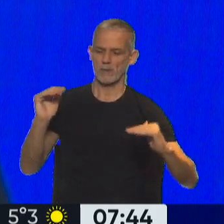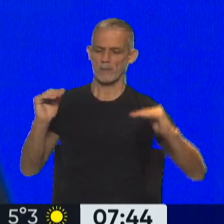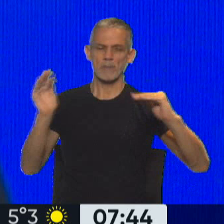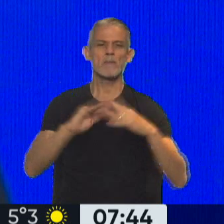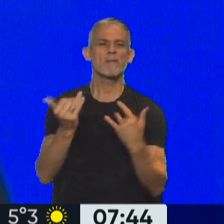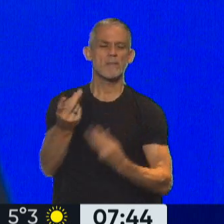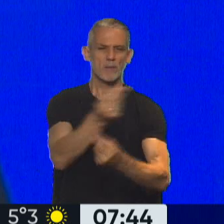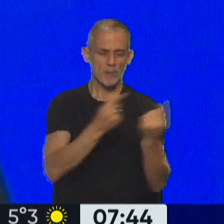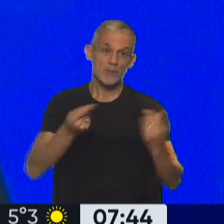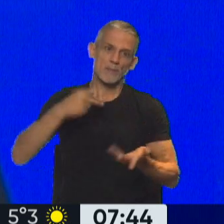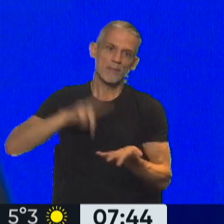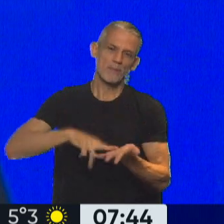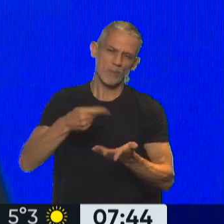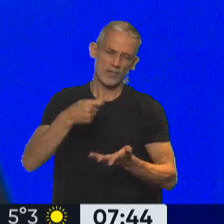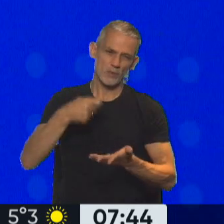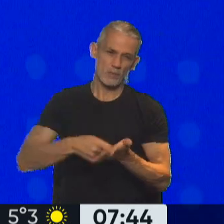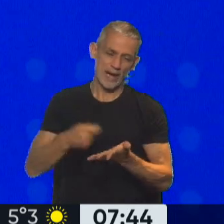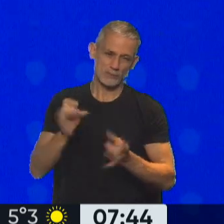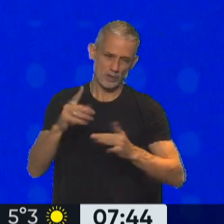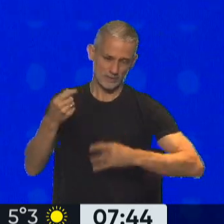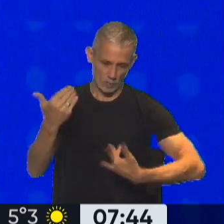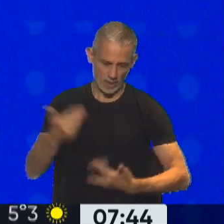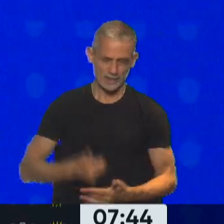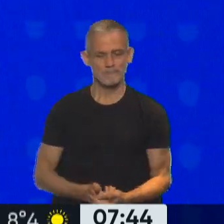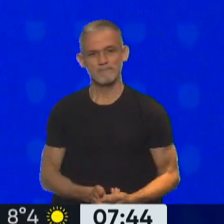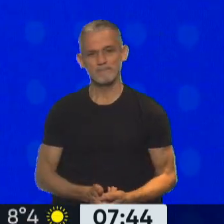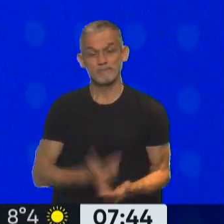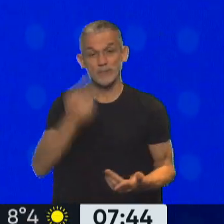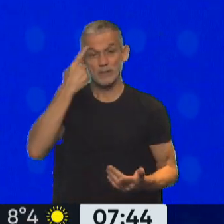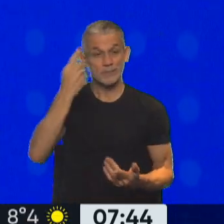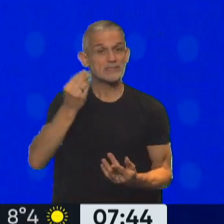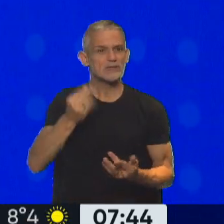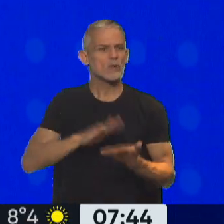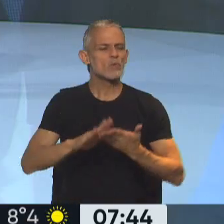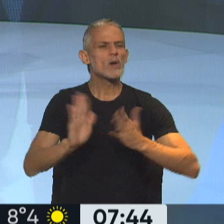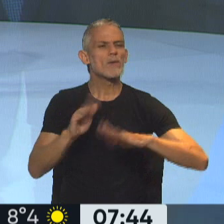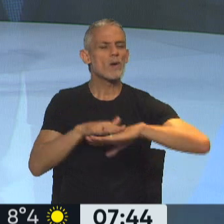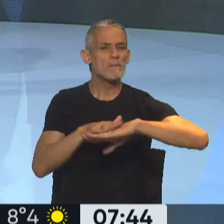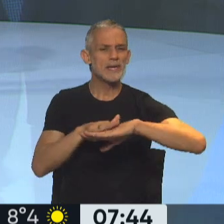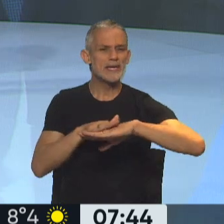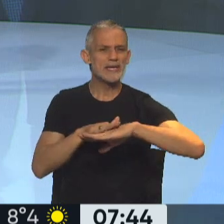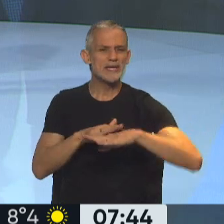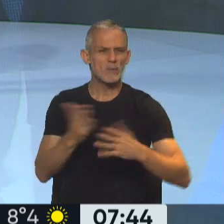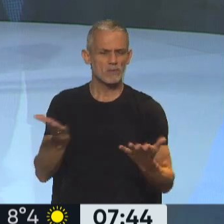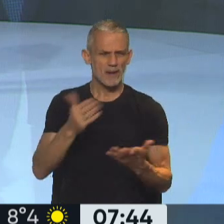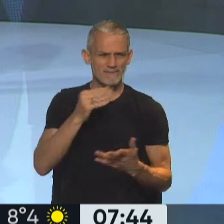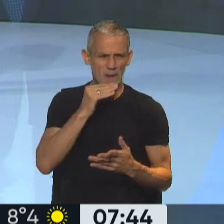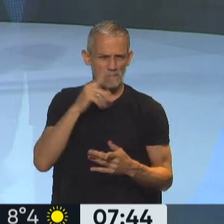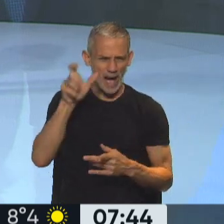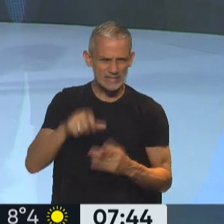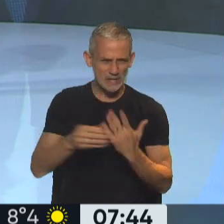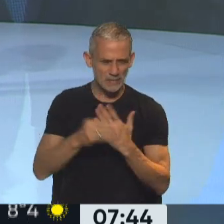para pagar este impuesto a las ganancias. Bueno, hombre, pensando en este nuevo piso, pero me parece con la cabeza puesta